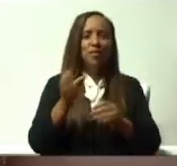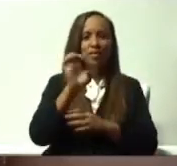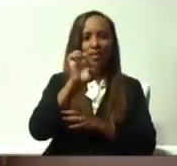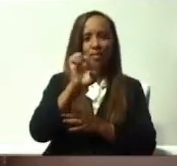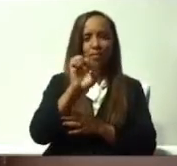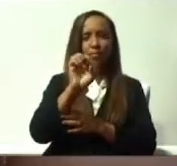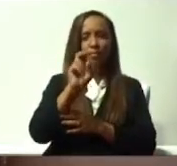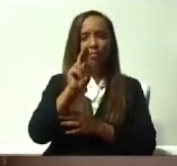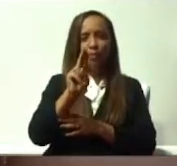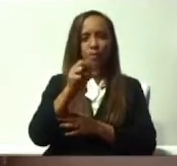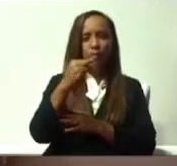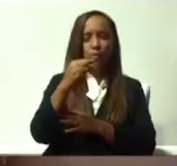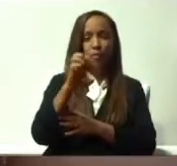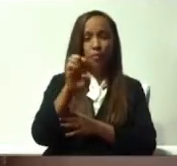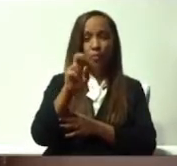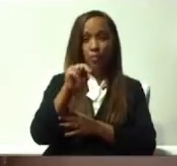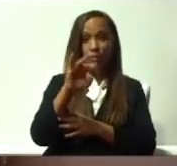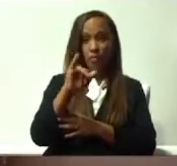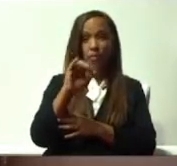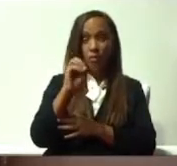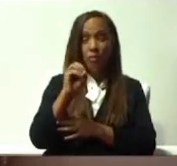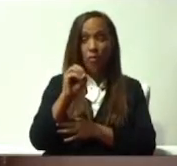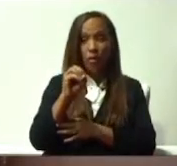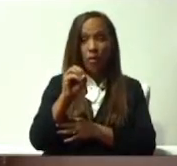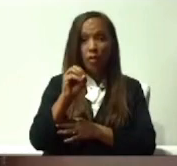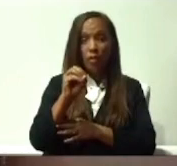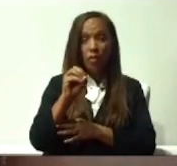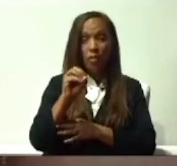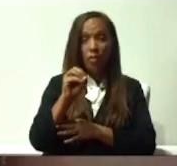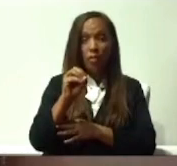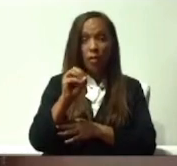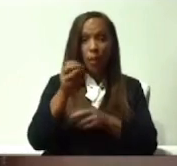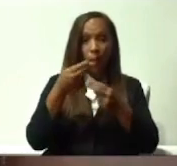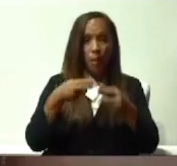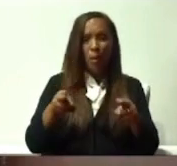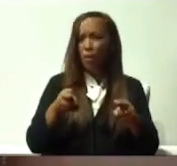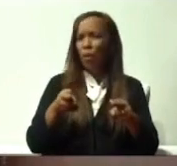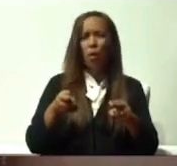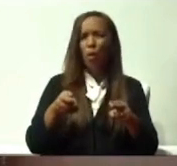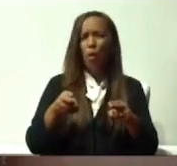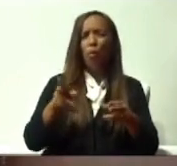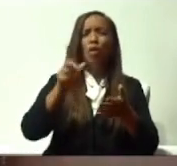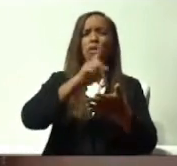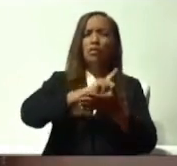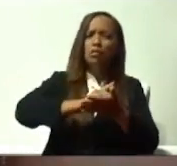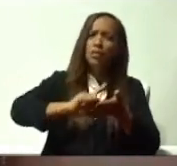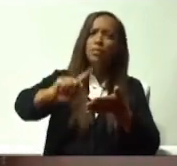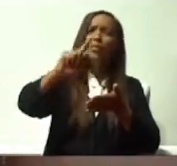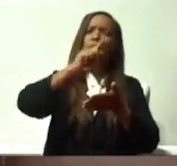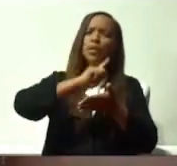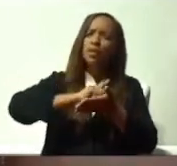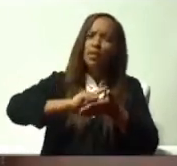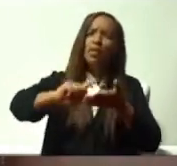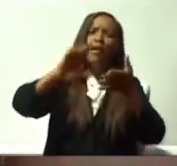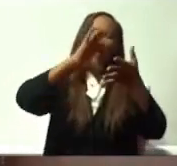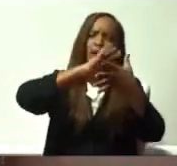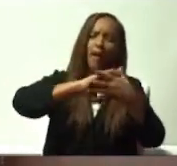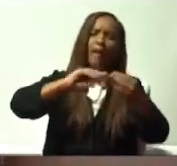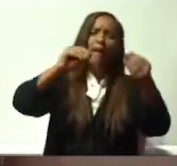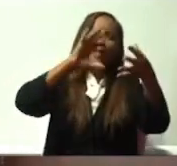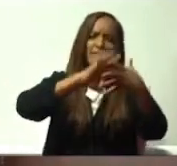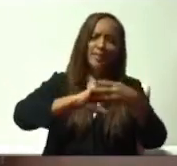Podríamos pasarnos semanas y semanas hablando de él. Y no creo que sea una pena que tengamos que hacer